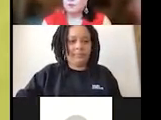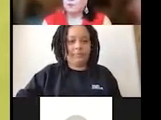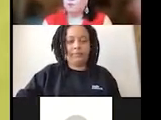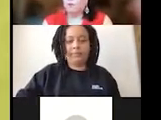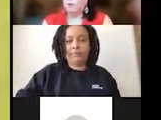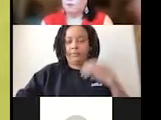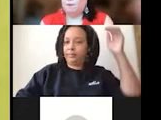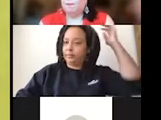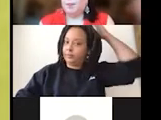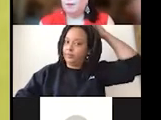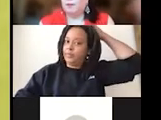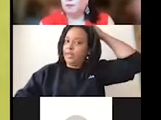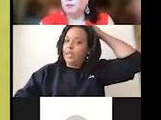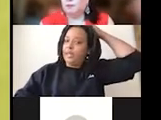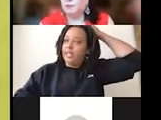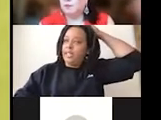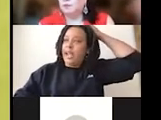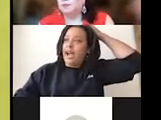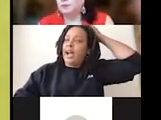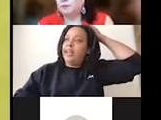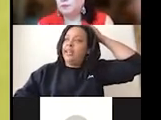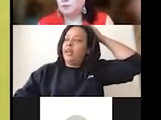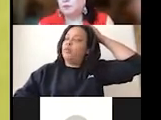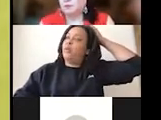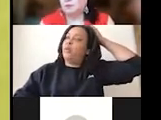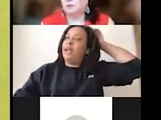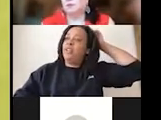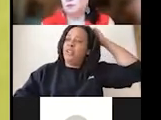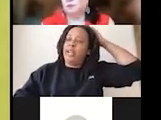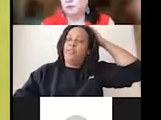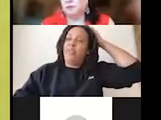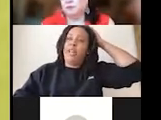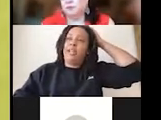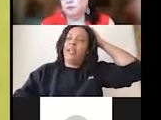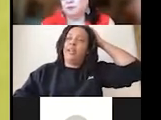o salir de su de sus creencias